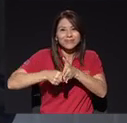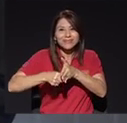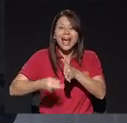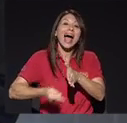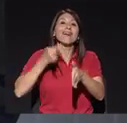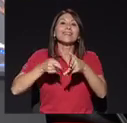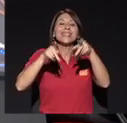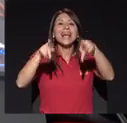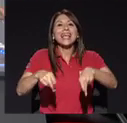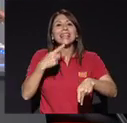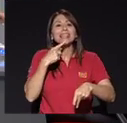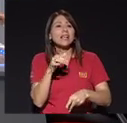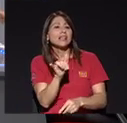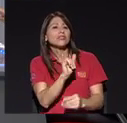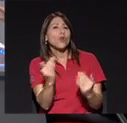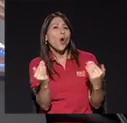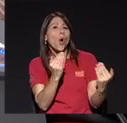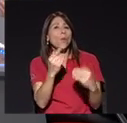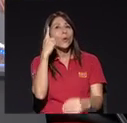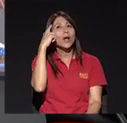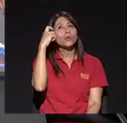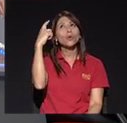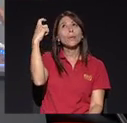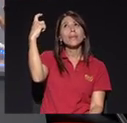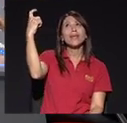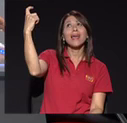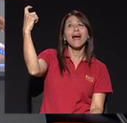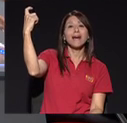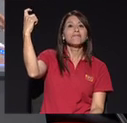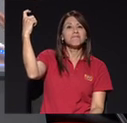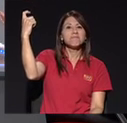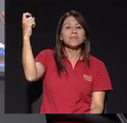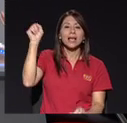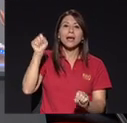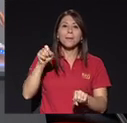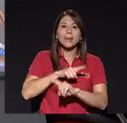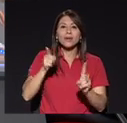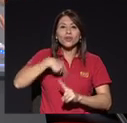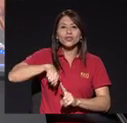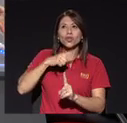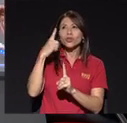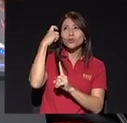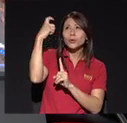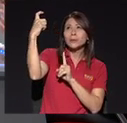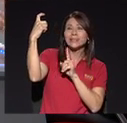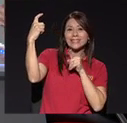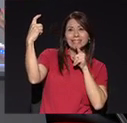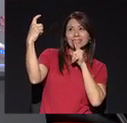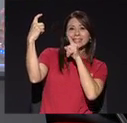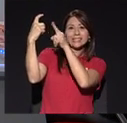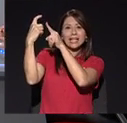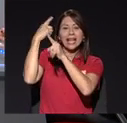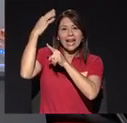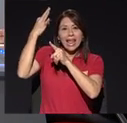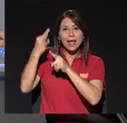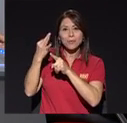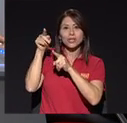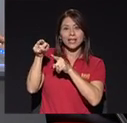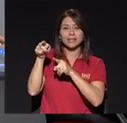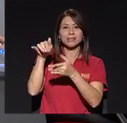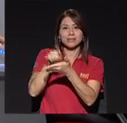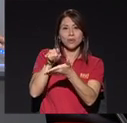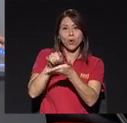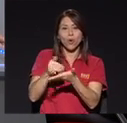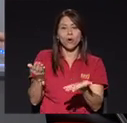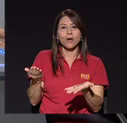la gente nos dice, es que es como una utopía. Bueno, será una utopía, pero seguimos caminando hacia ella porque creemos en esto.